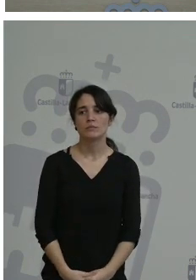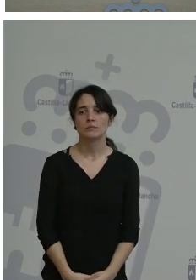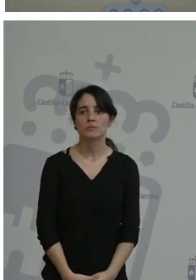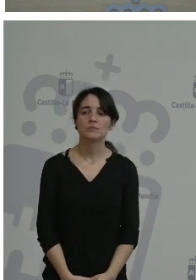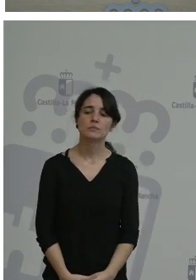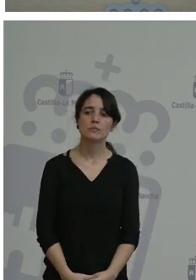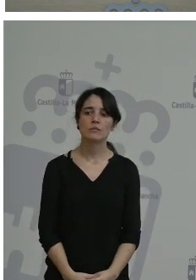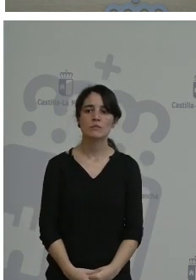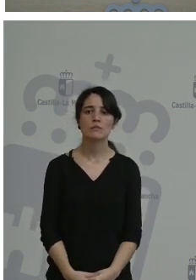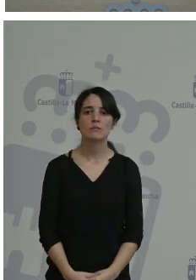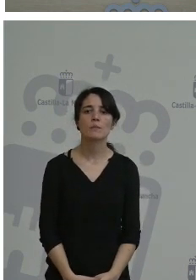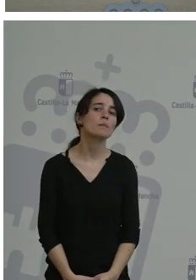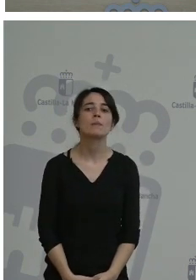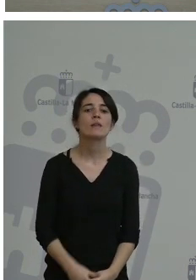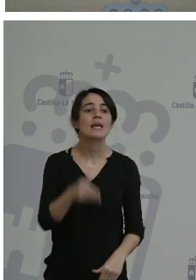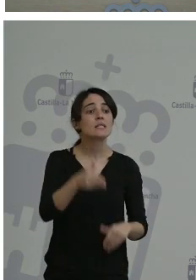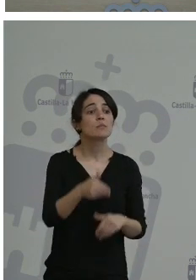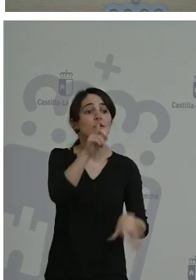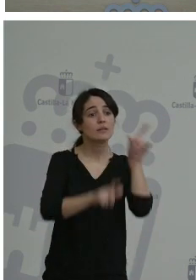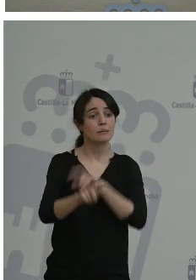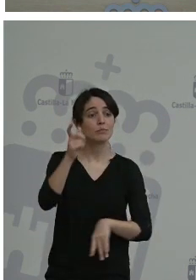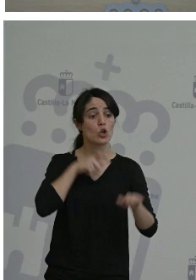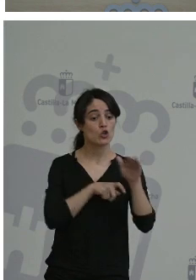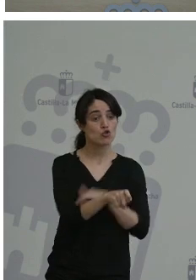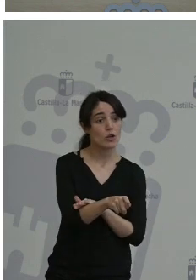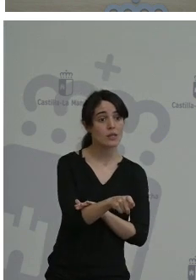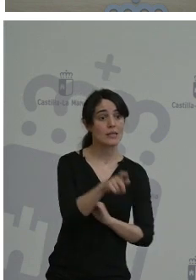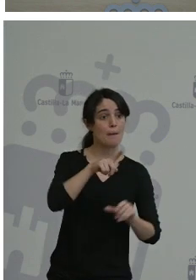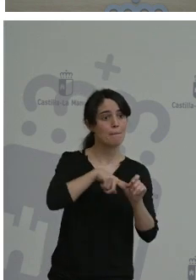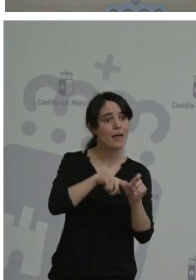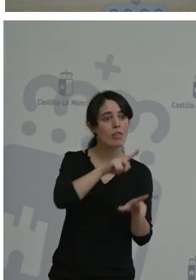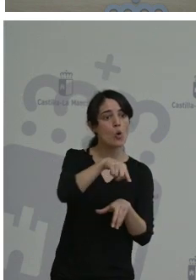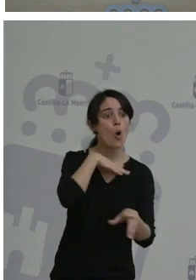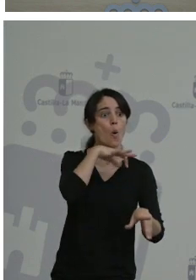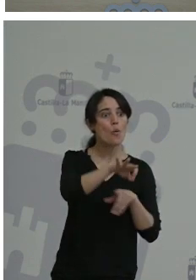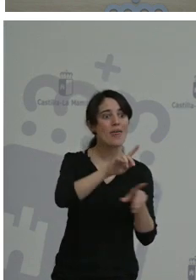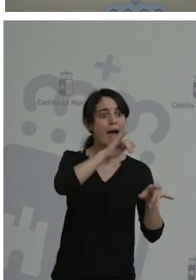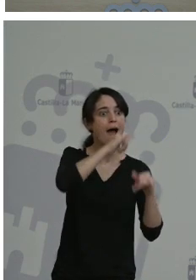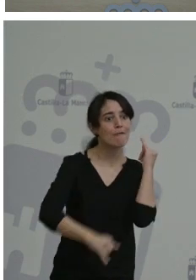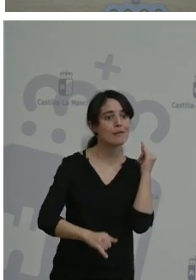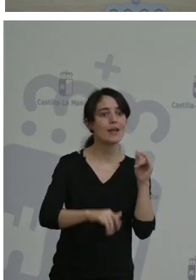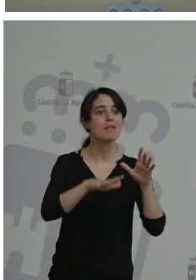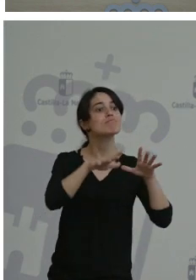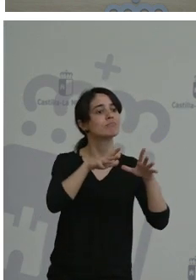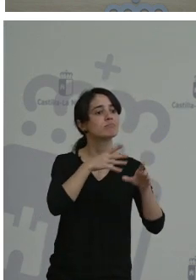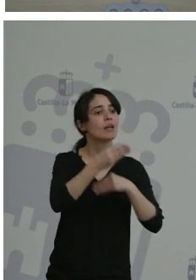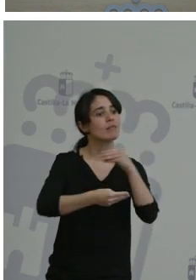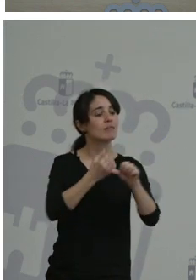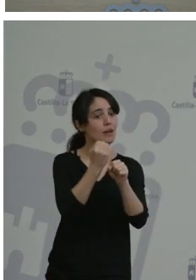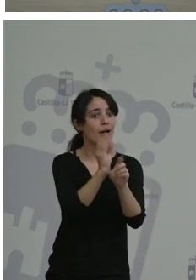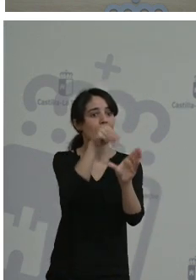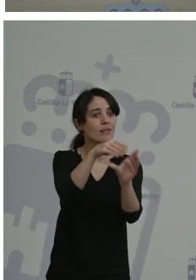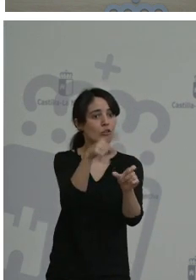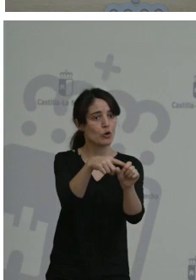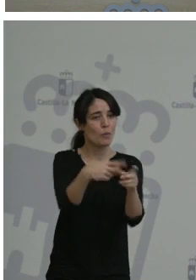Es importante que las personas que soliciten una plaza puedan finalmente incorporarse a esa plaza, por lo que estábamos comentando de